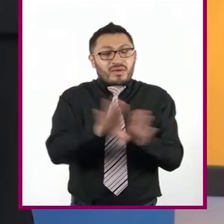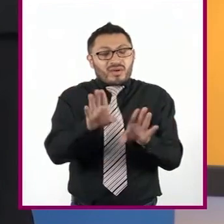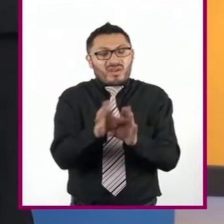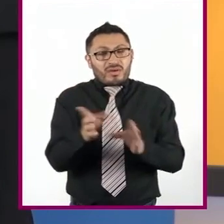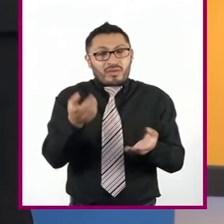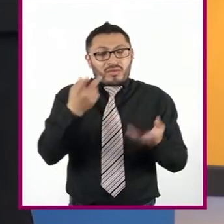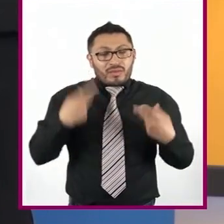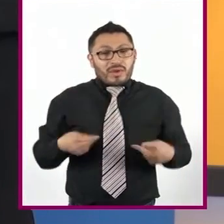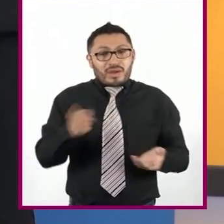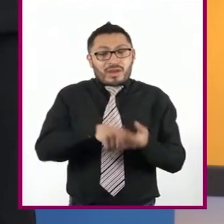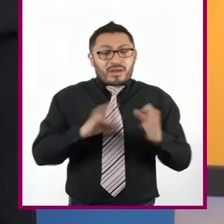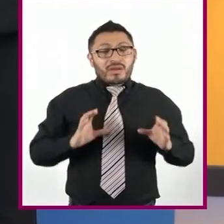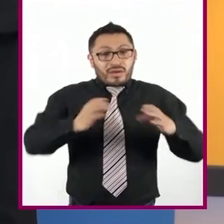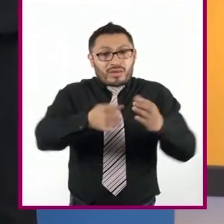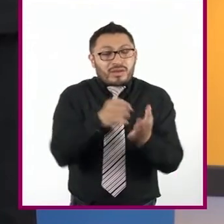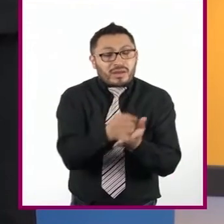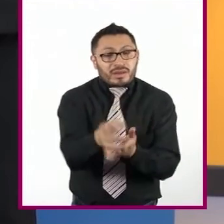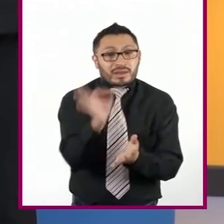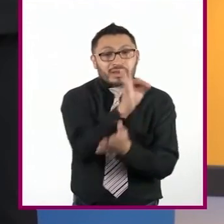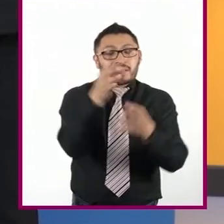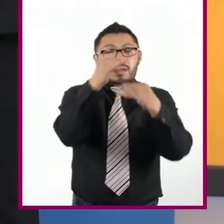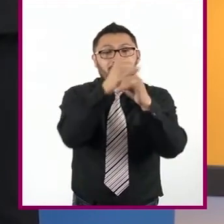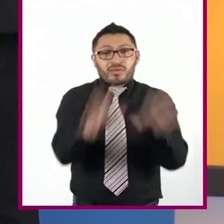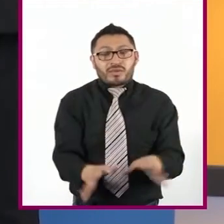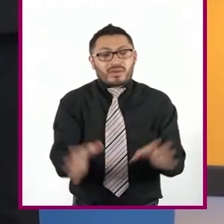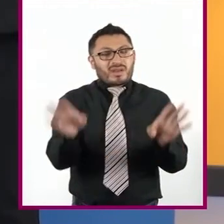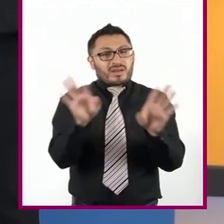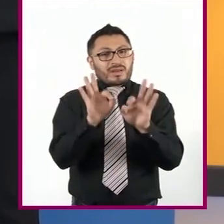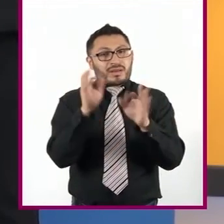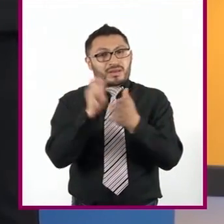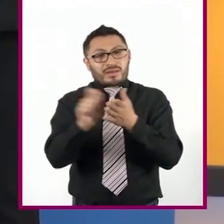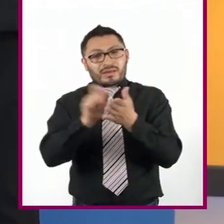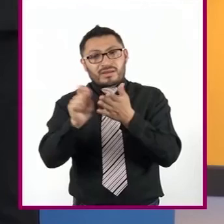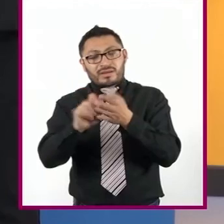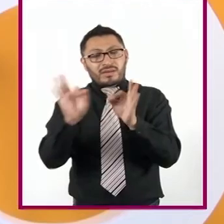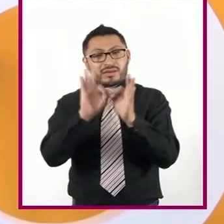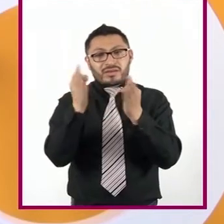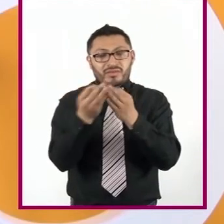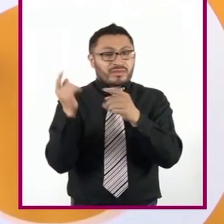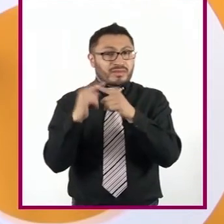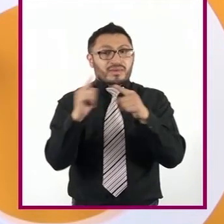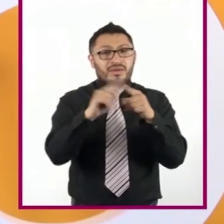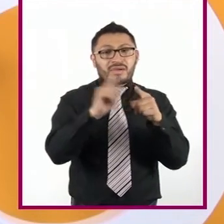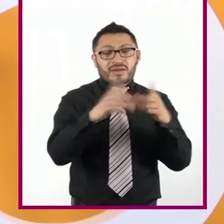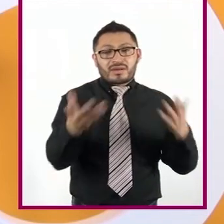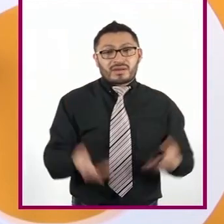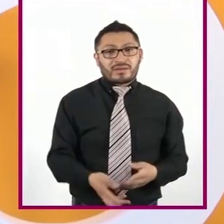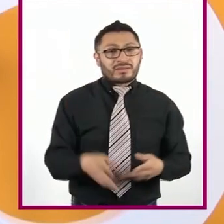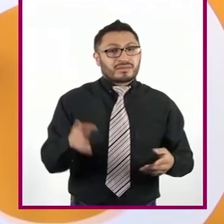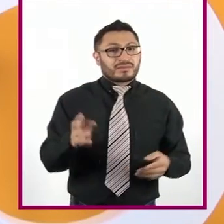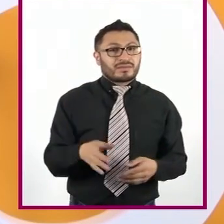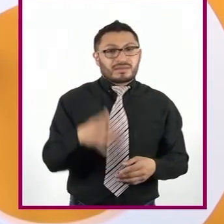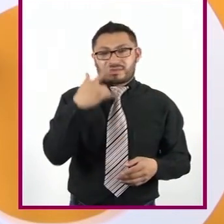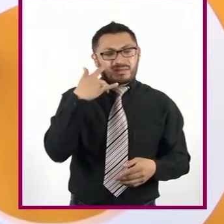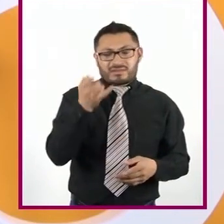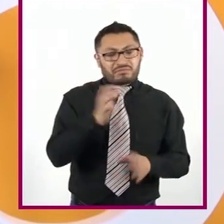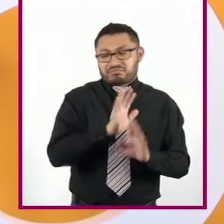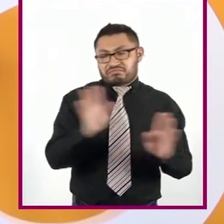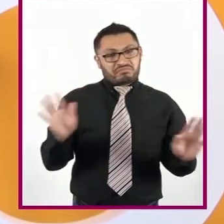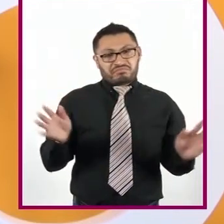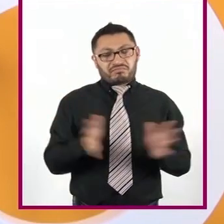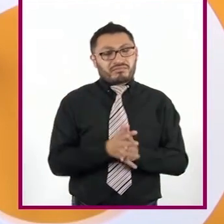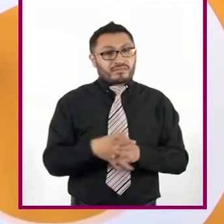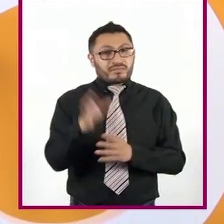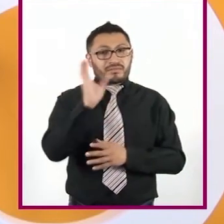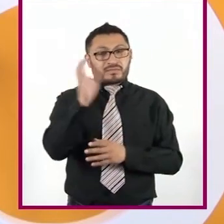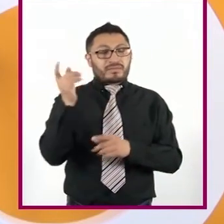a tomar una decisión si los datos están escritos en distintas presentaciones? No tiene nada de raro.